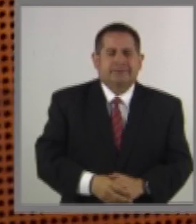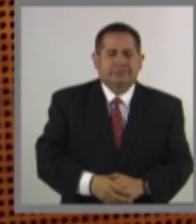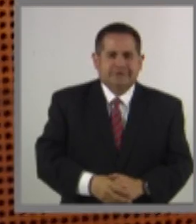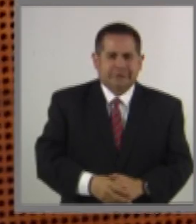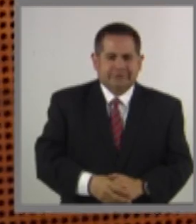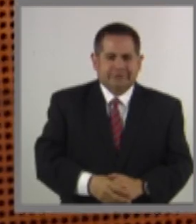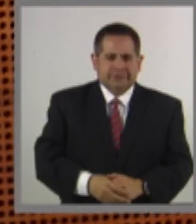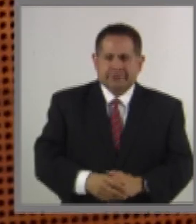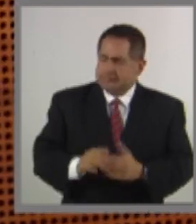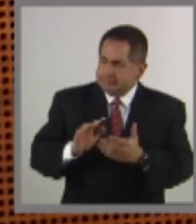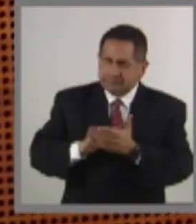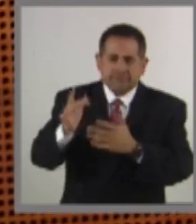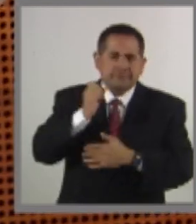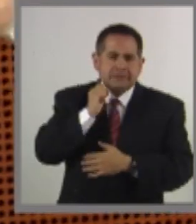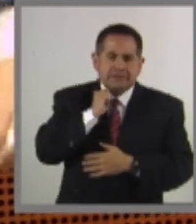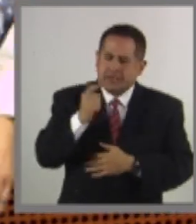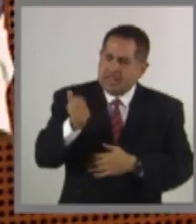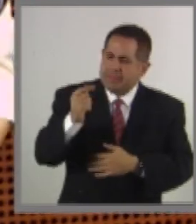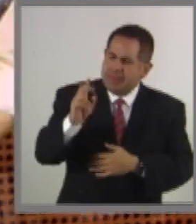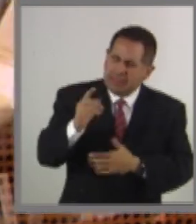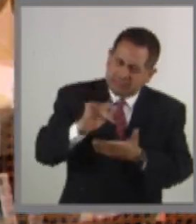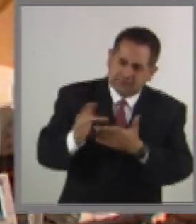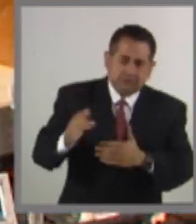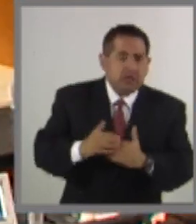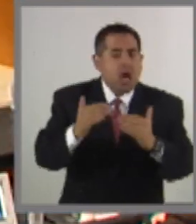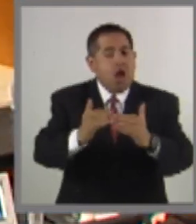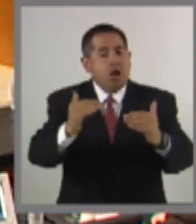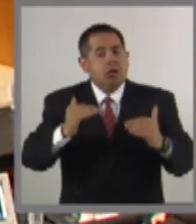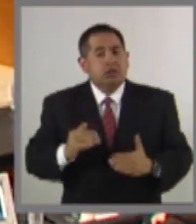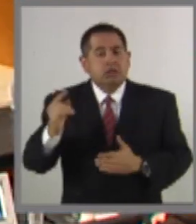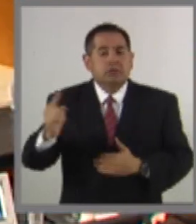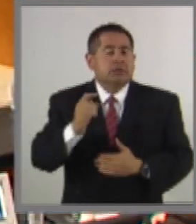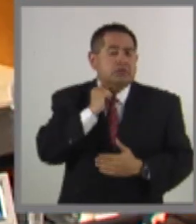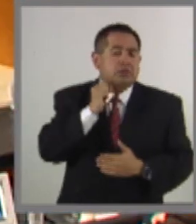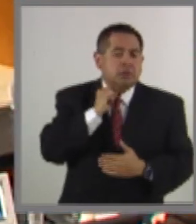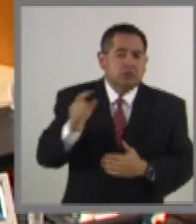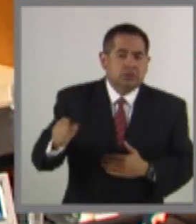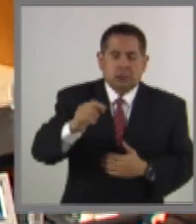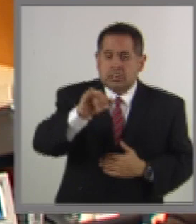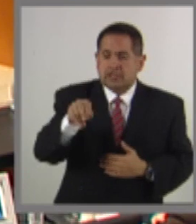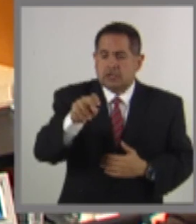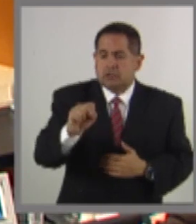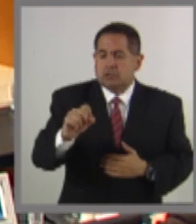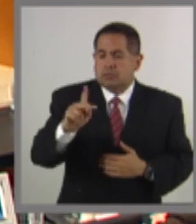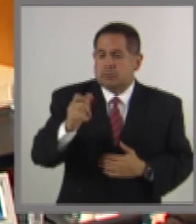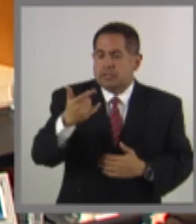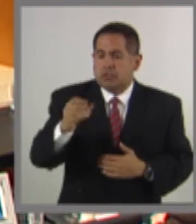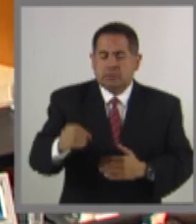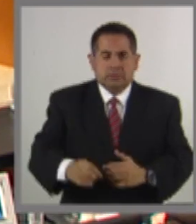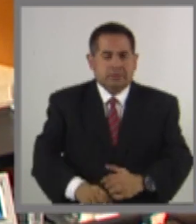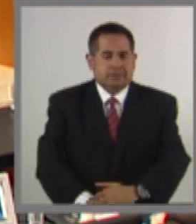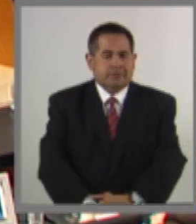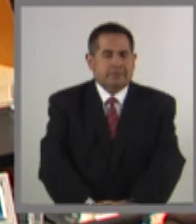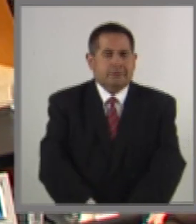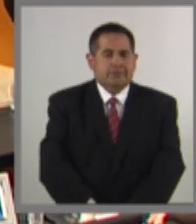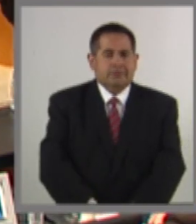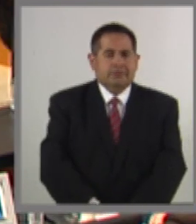Pues gracias, senador Gándara. Tiene el uso de la palabra el senador Jesús Priego.